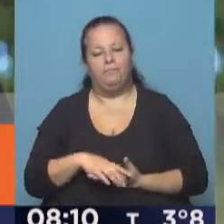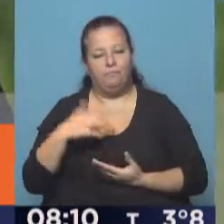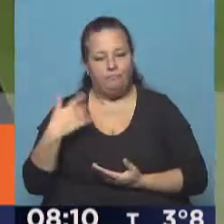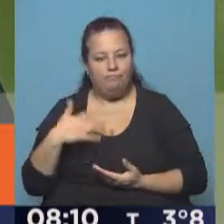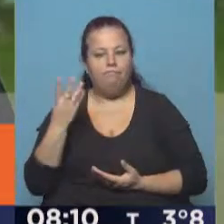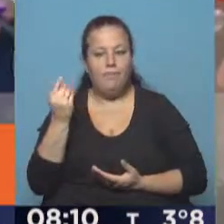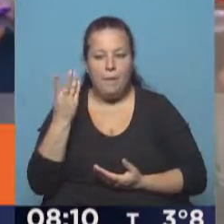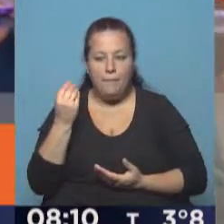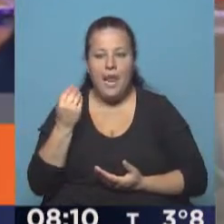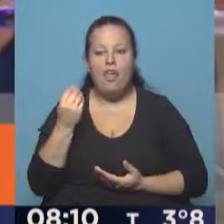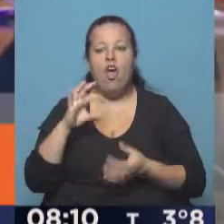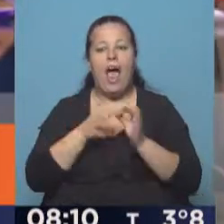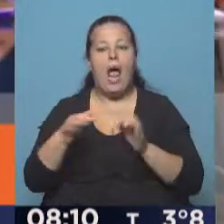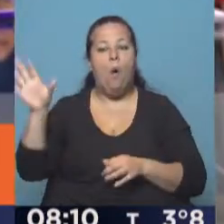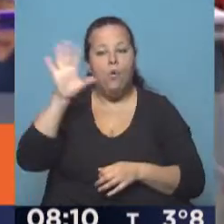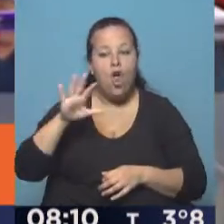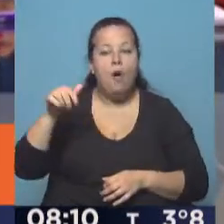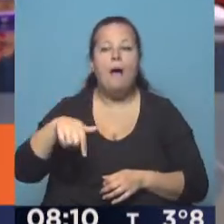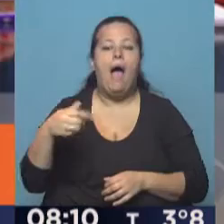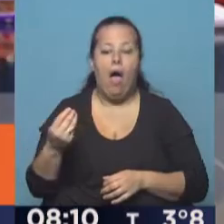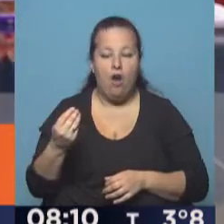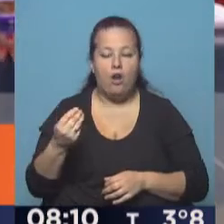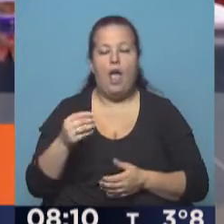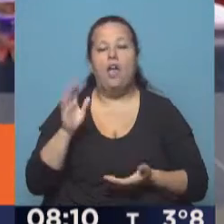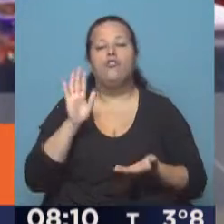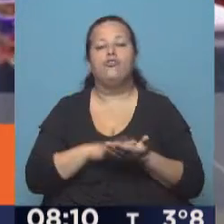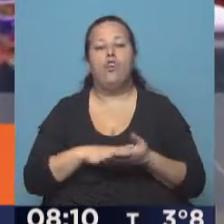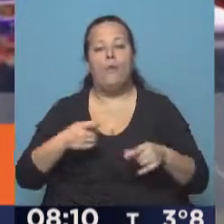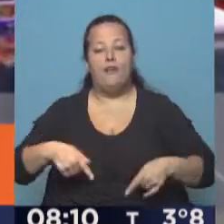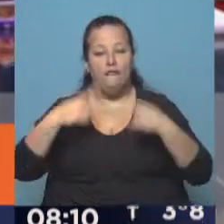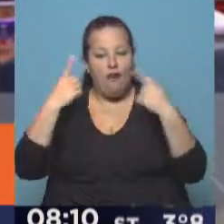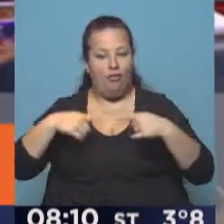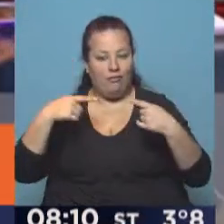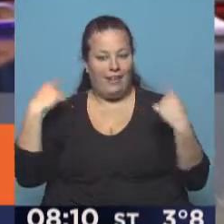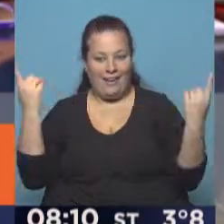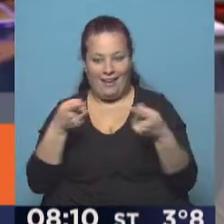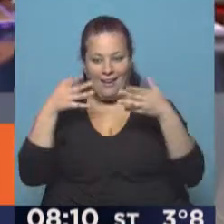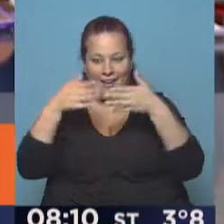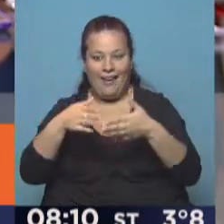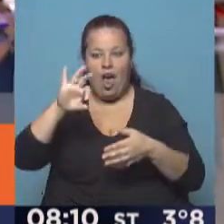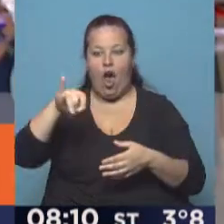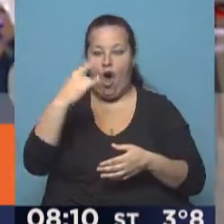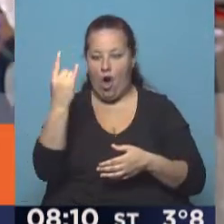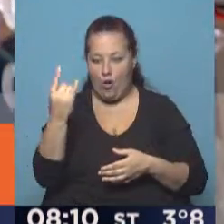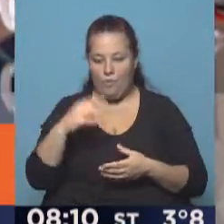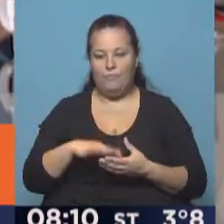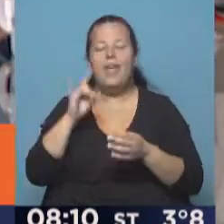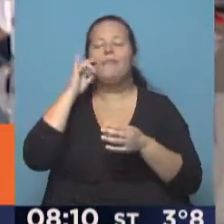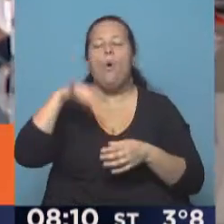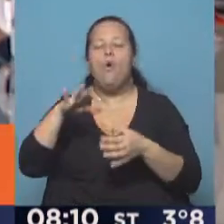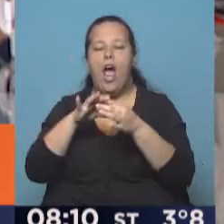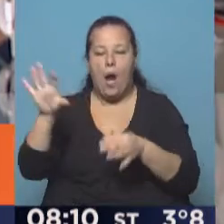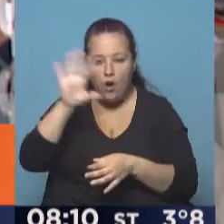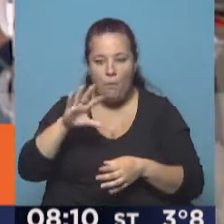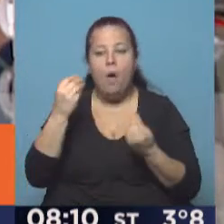gran temor en Europa en este momento por la frontera común de la Unión Europea. Claro. Porque hay